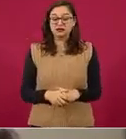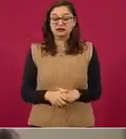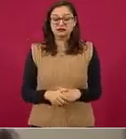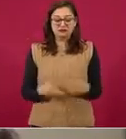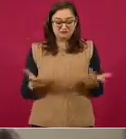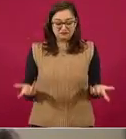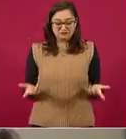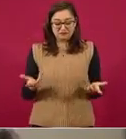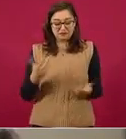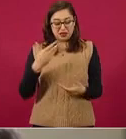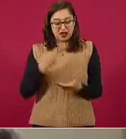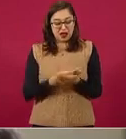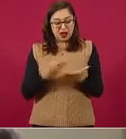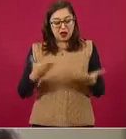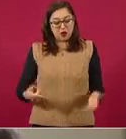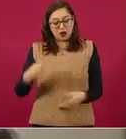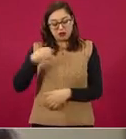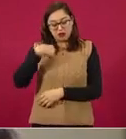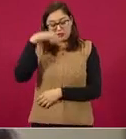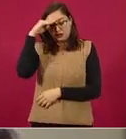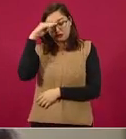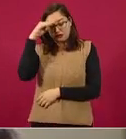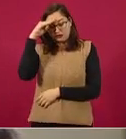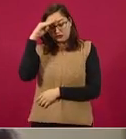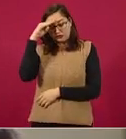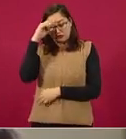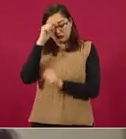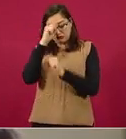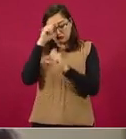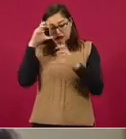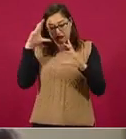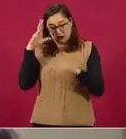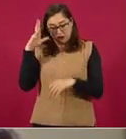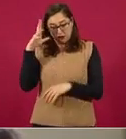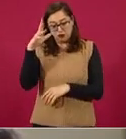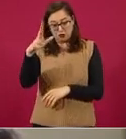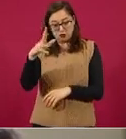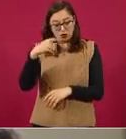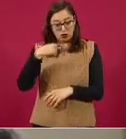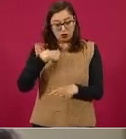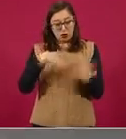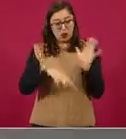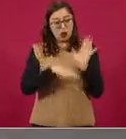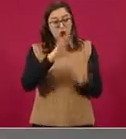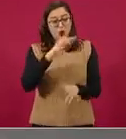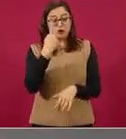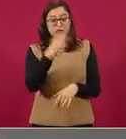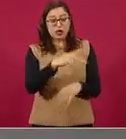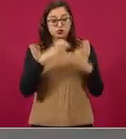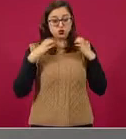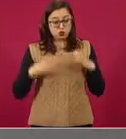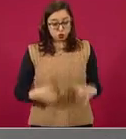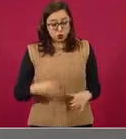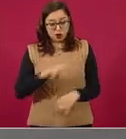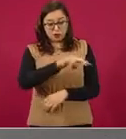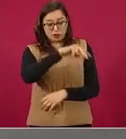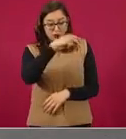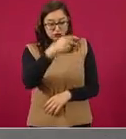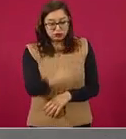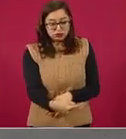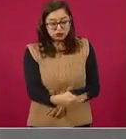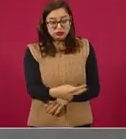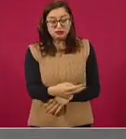lo encuentre en una fosa, de la misma forma que él encontró muchos cuerpos que fueron víctimas de este México